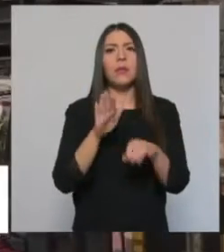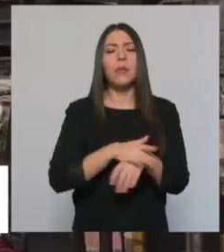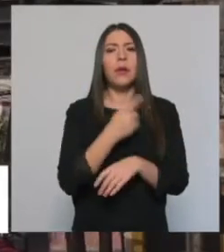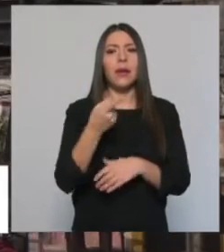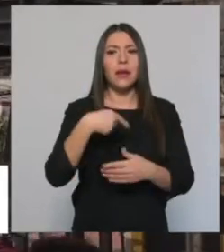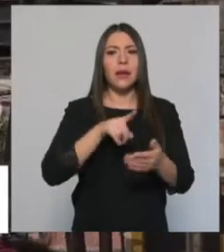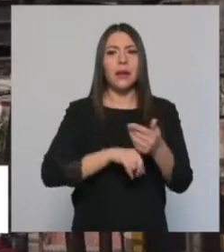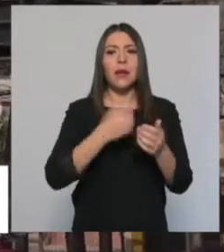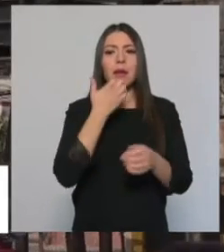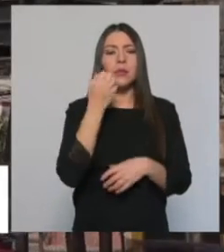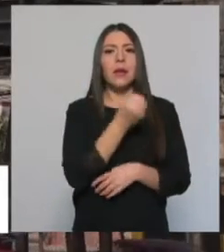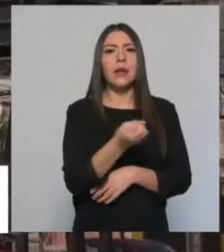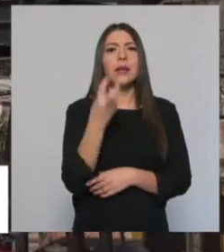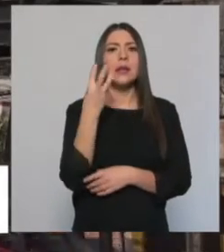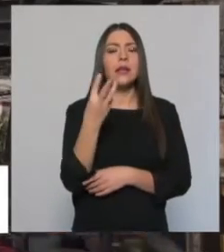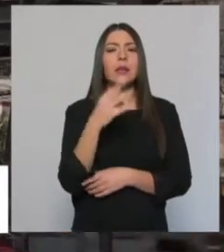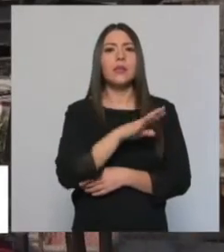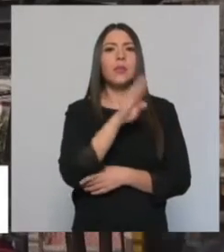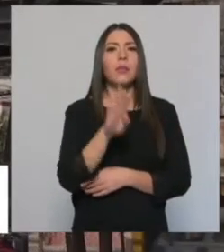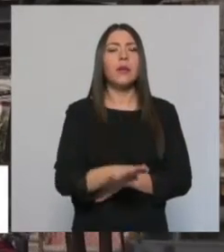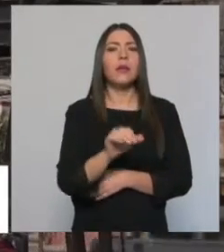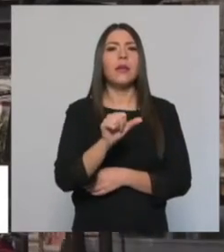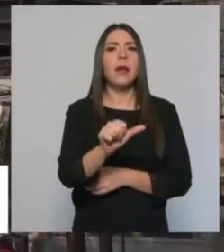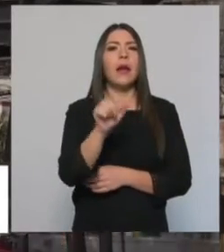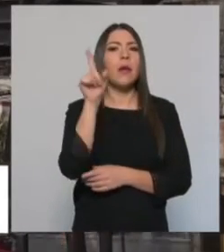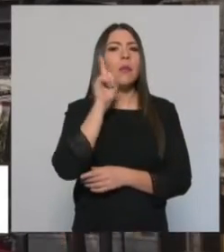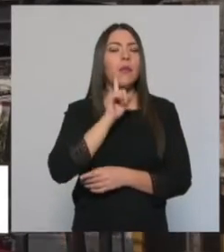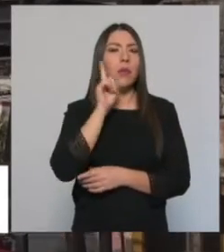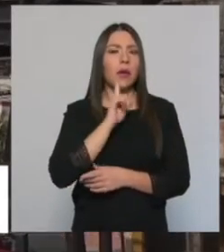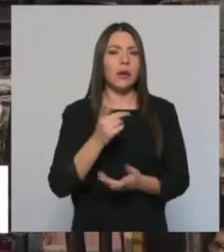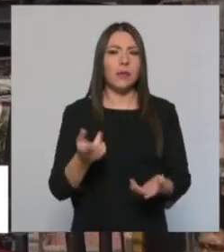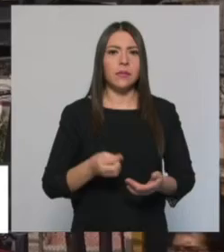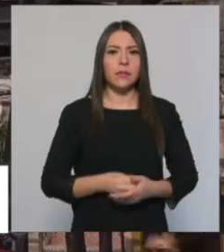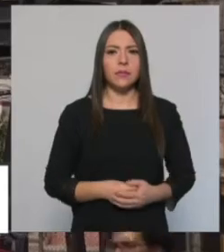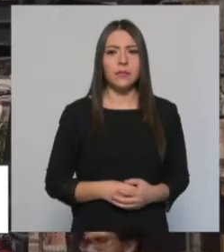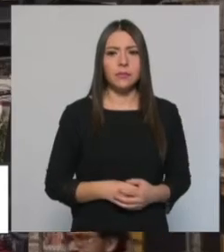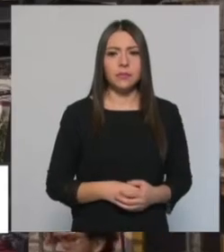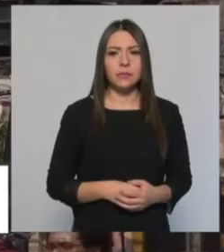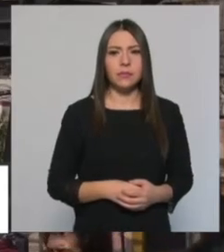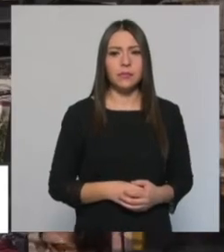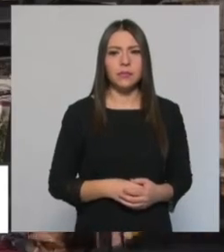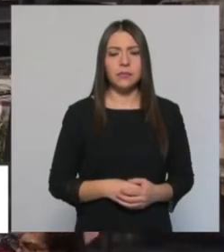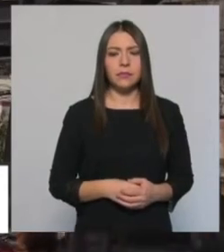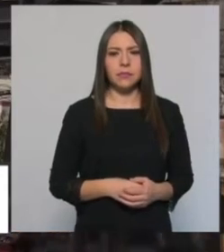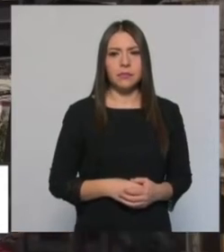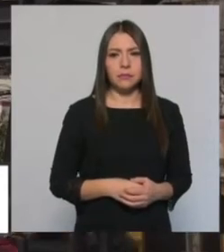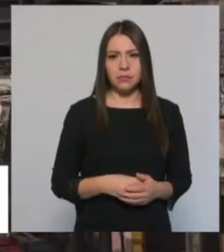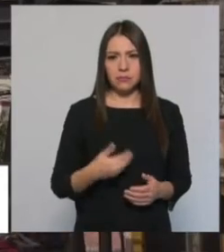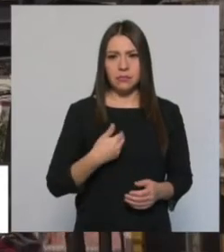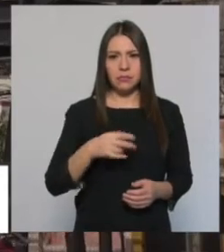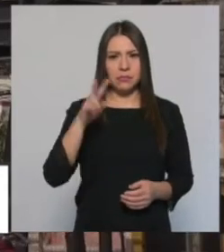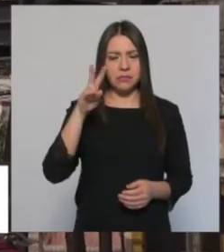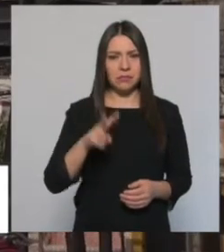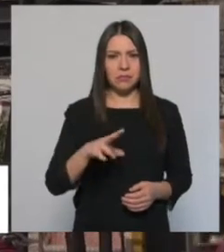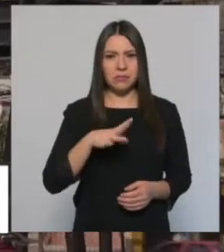es imposible creer que en la biblioteca de la escuela tengan arcos